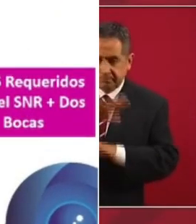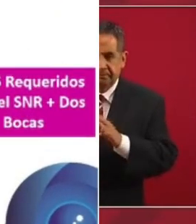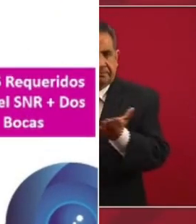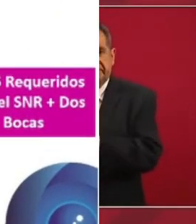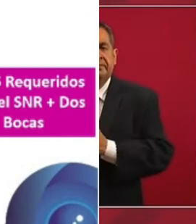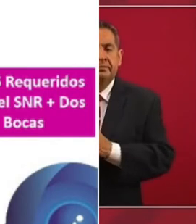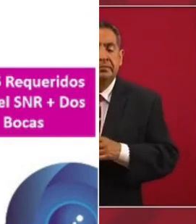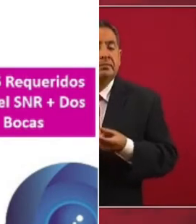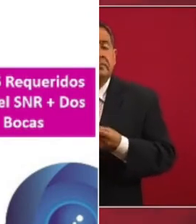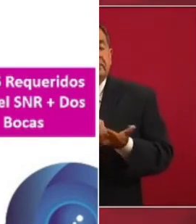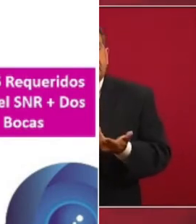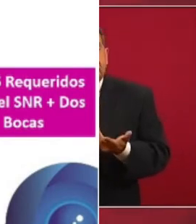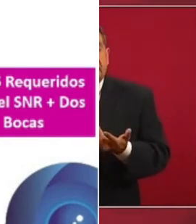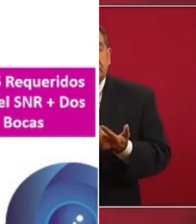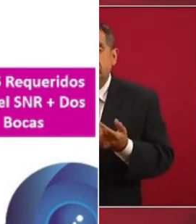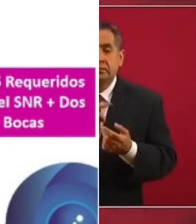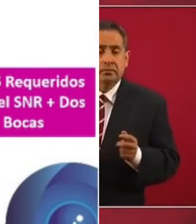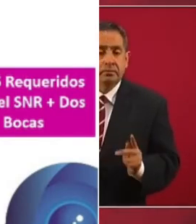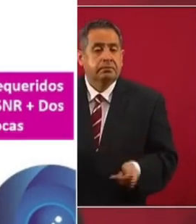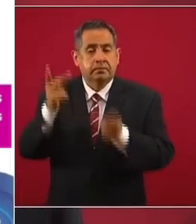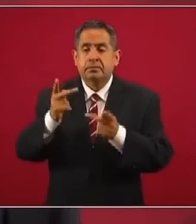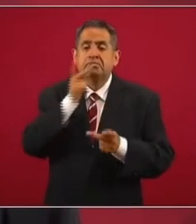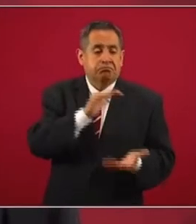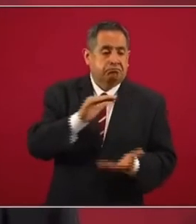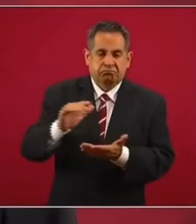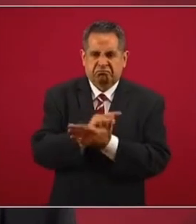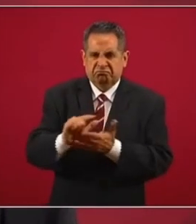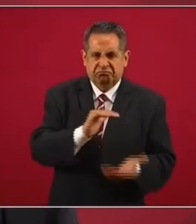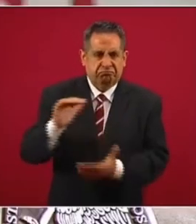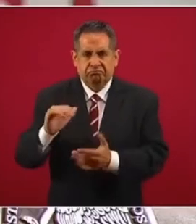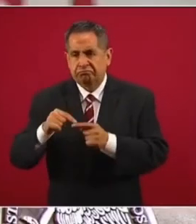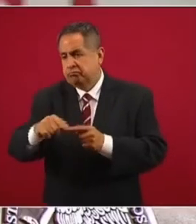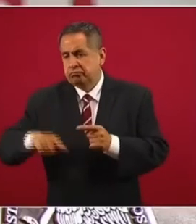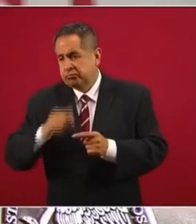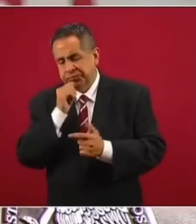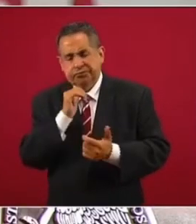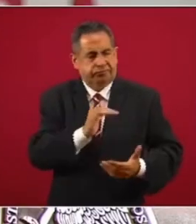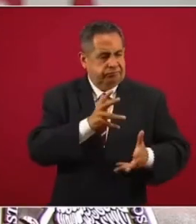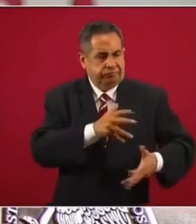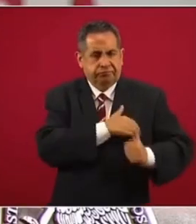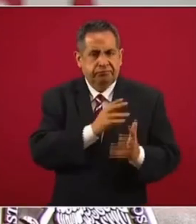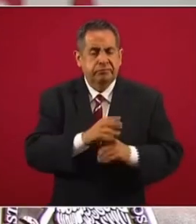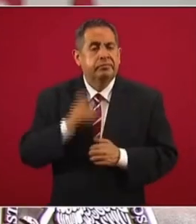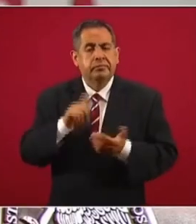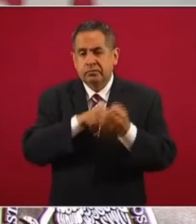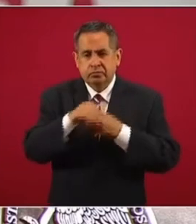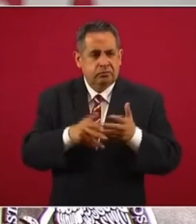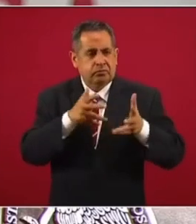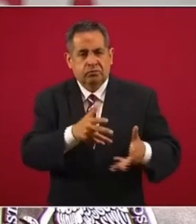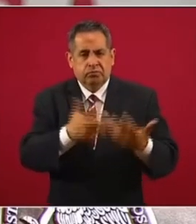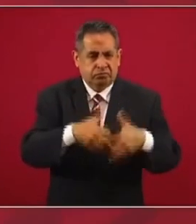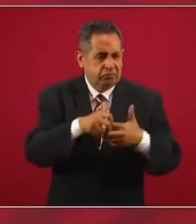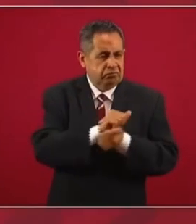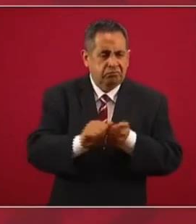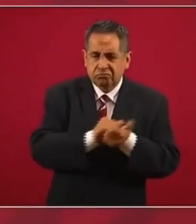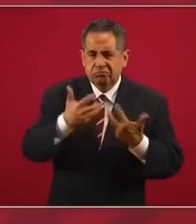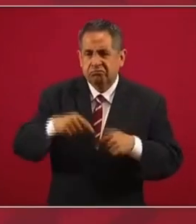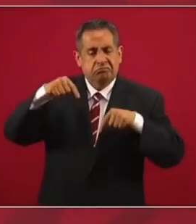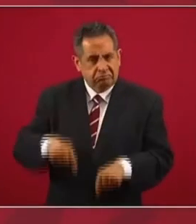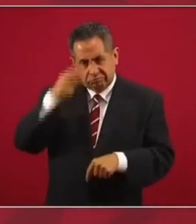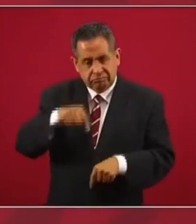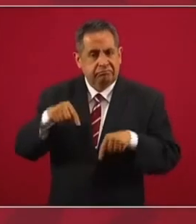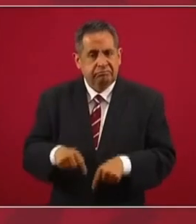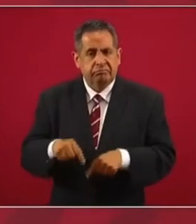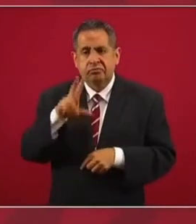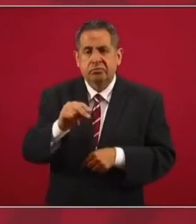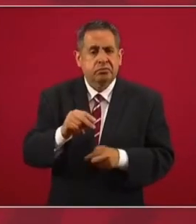decisión de no vender petróleo crudo a finales del gobierno, de que toda la producción la vamos a procesar en nuestro país y